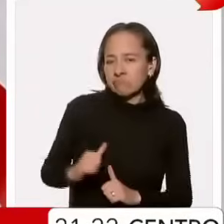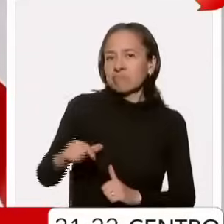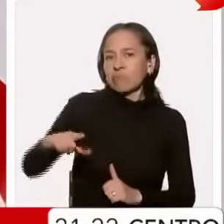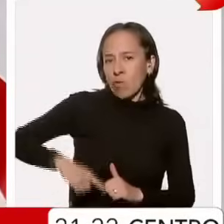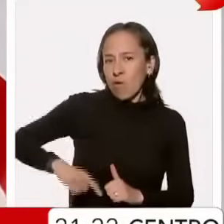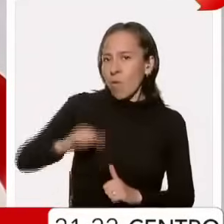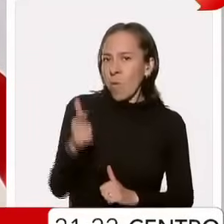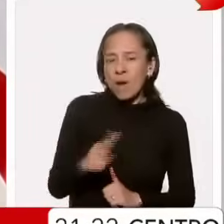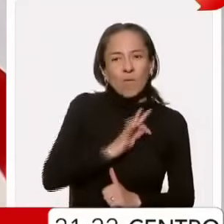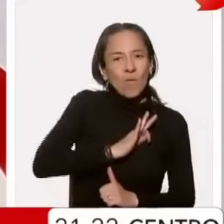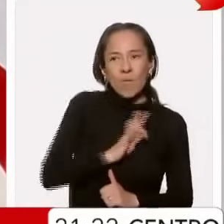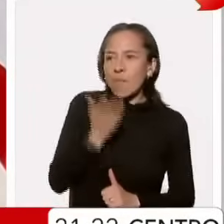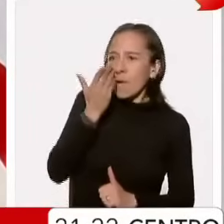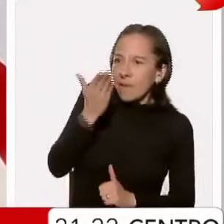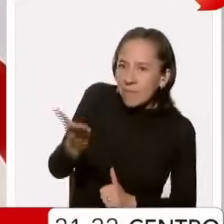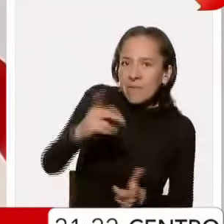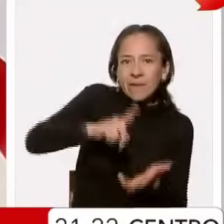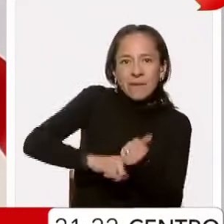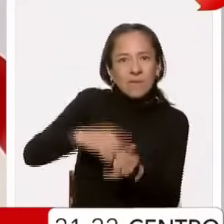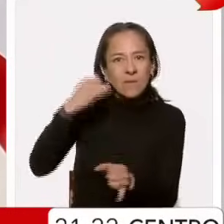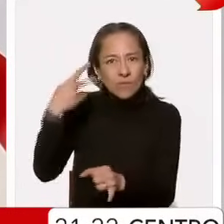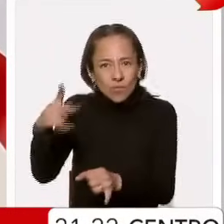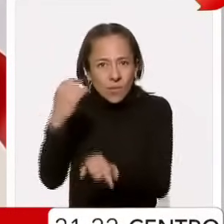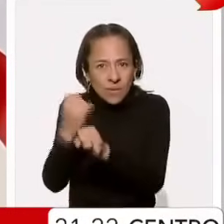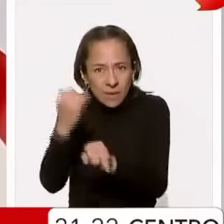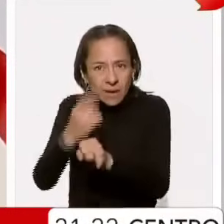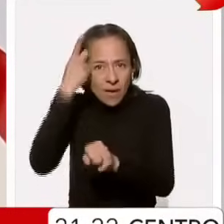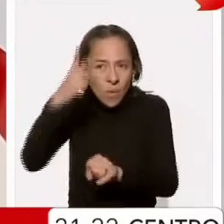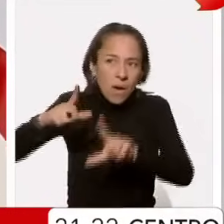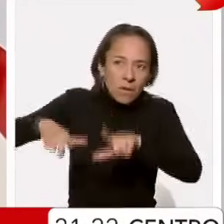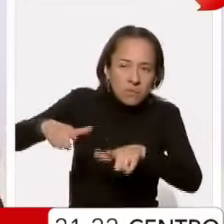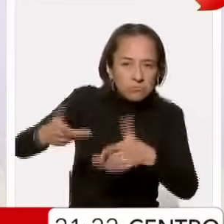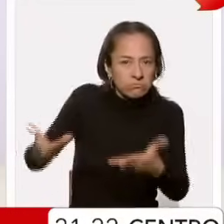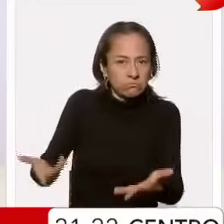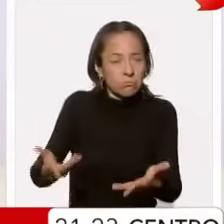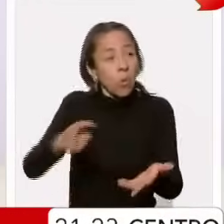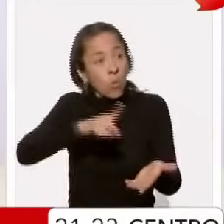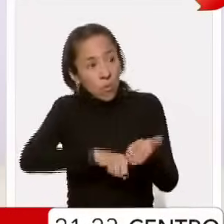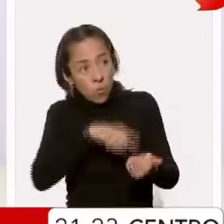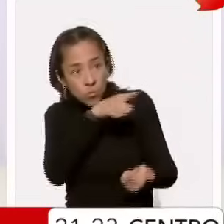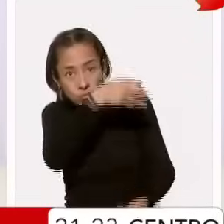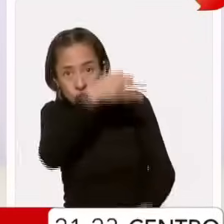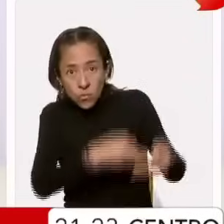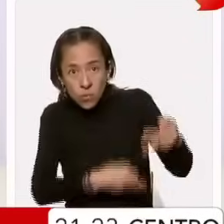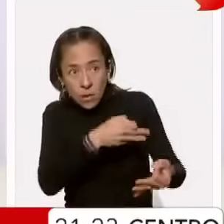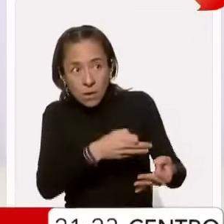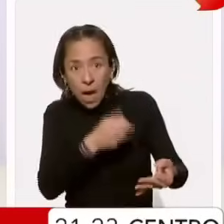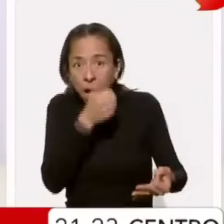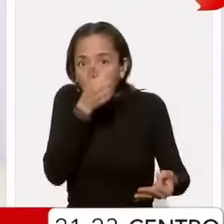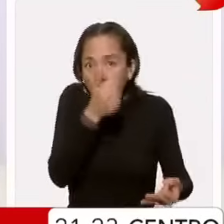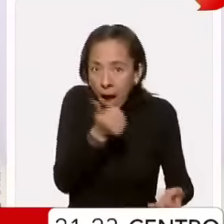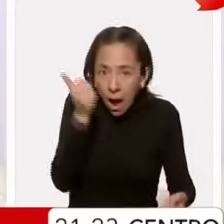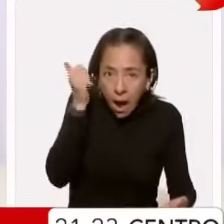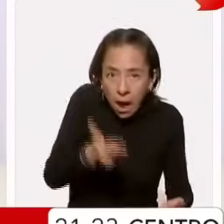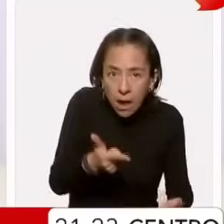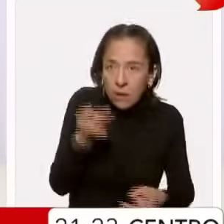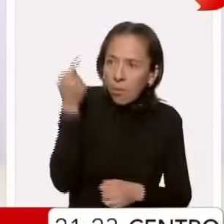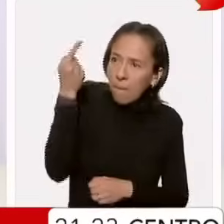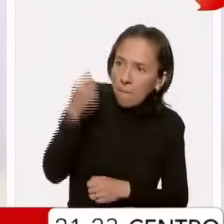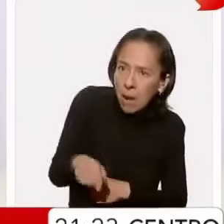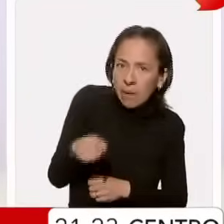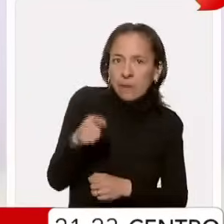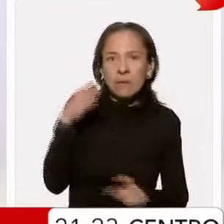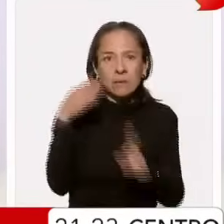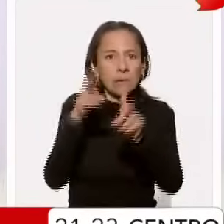las plataformas no te dan información si no hay un mandato judicial sobre un ilícito que se esté investigando.